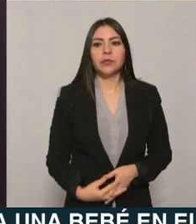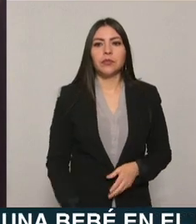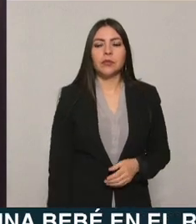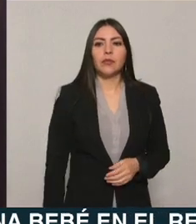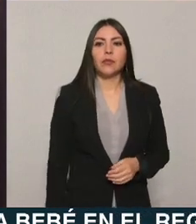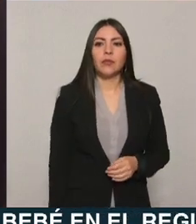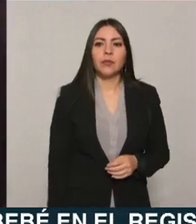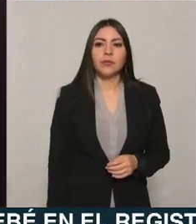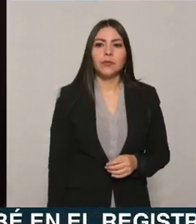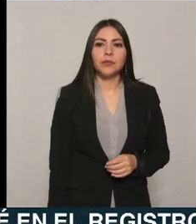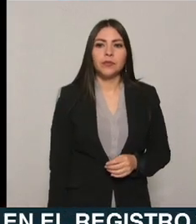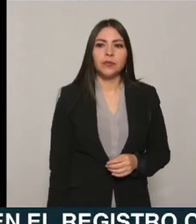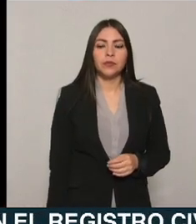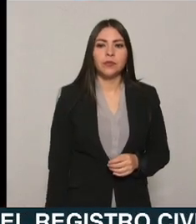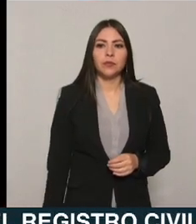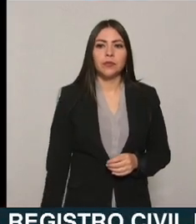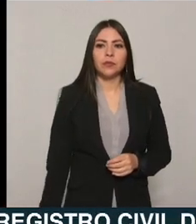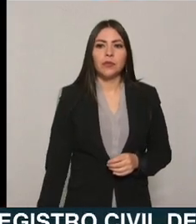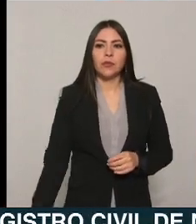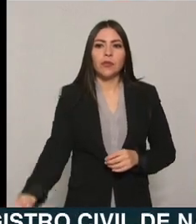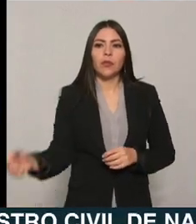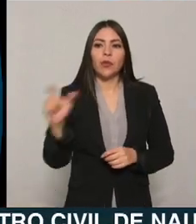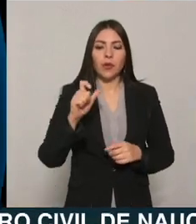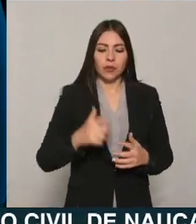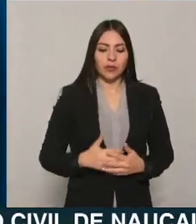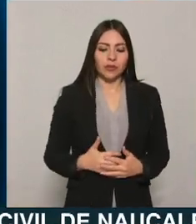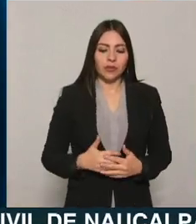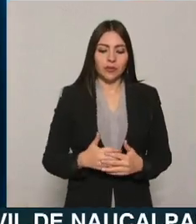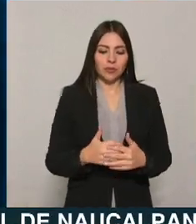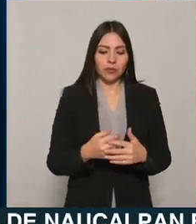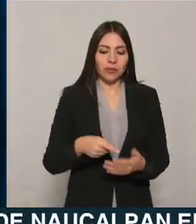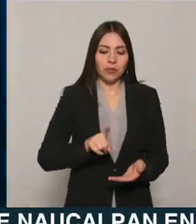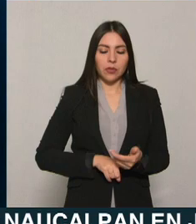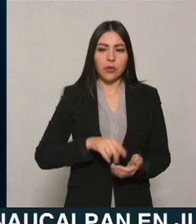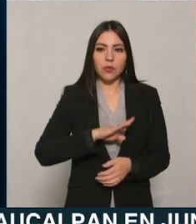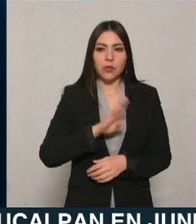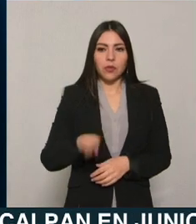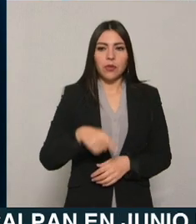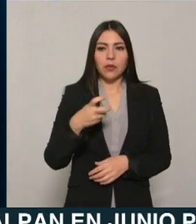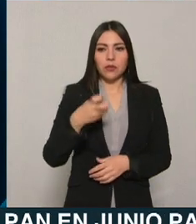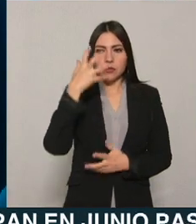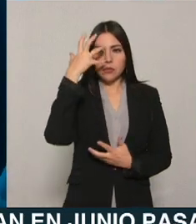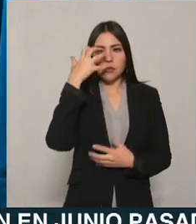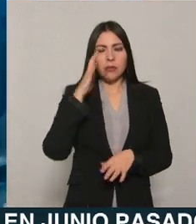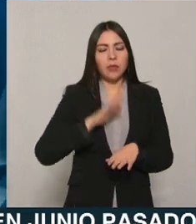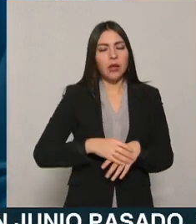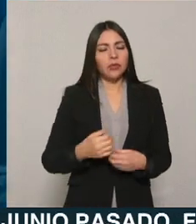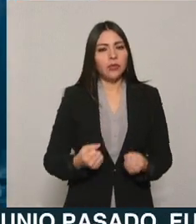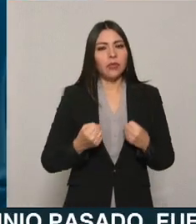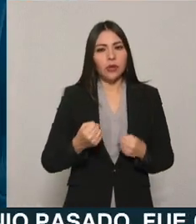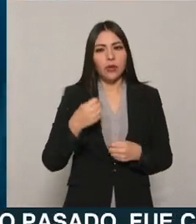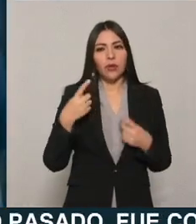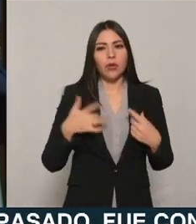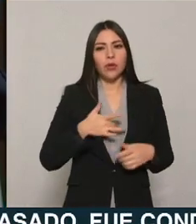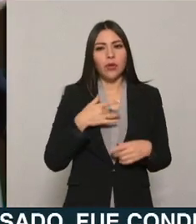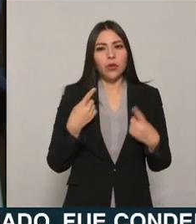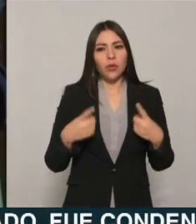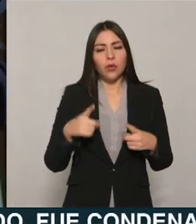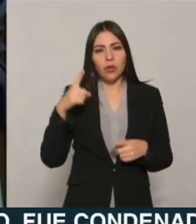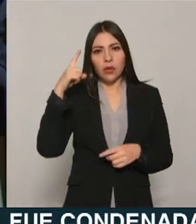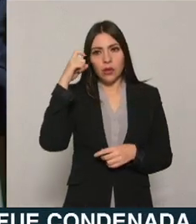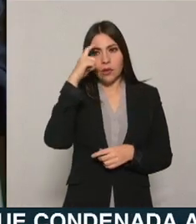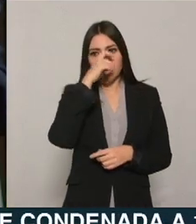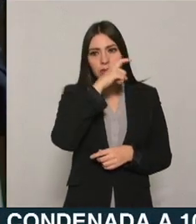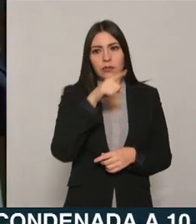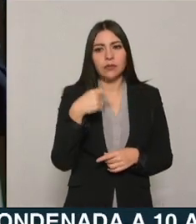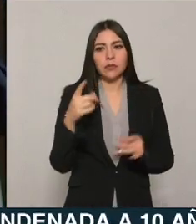La muerte gestacional y perinatal es uno de los temas tabú y uno de los duelos más dolorosos y difíciles de superar. Así lo